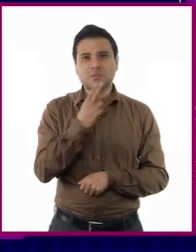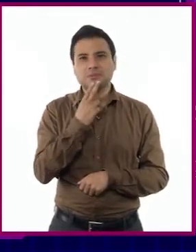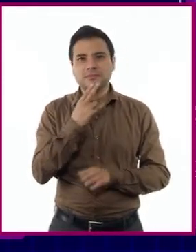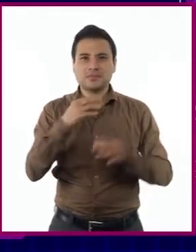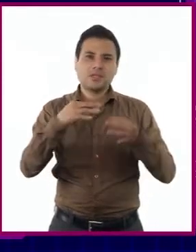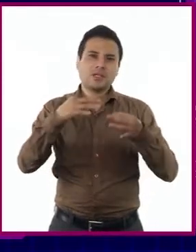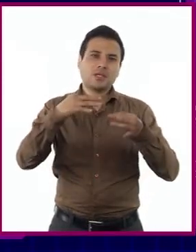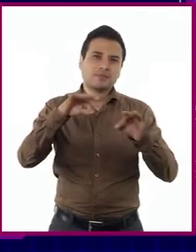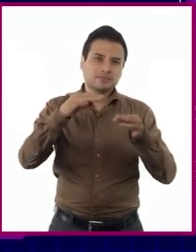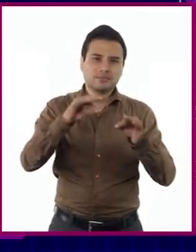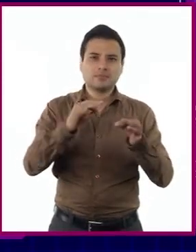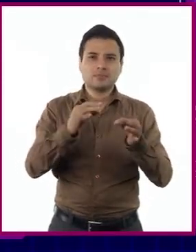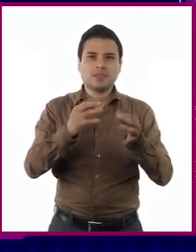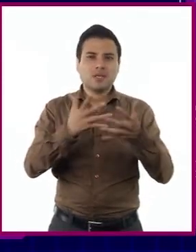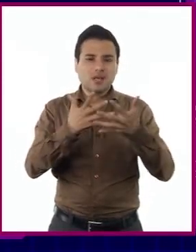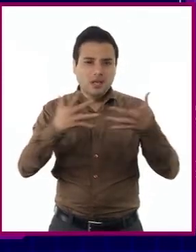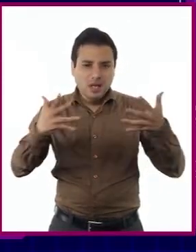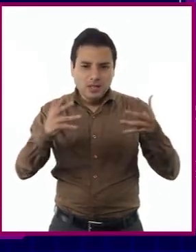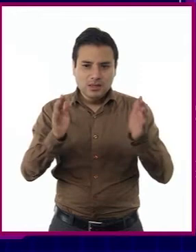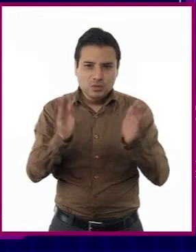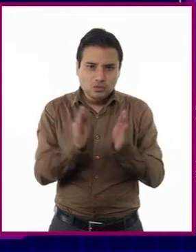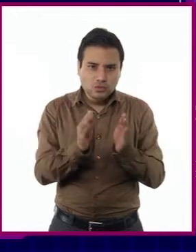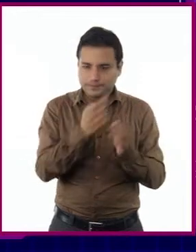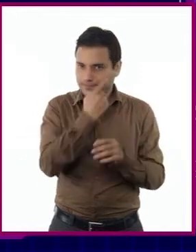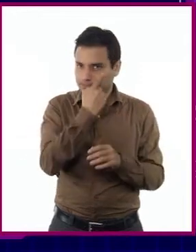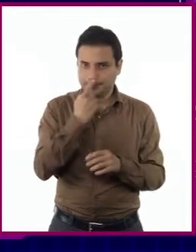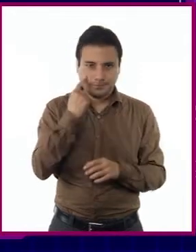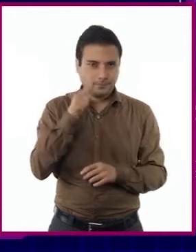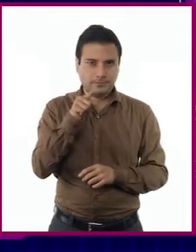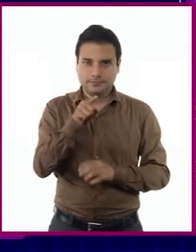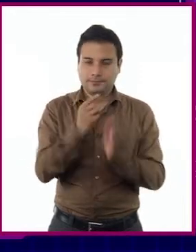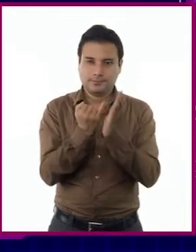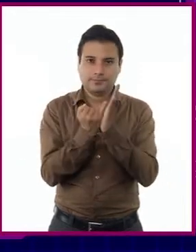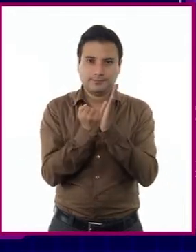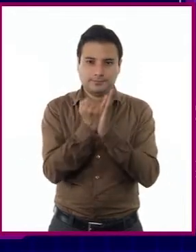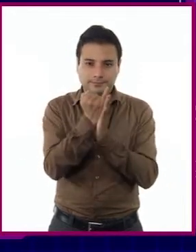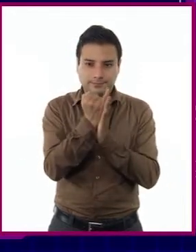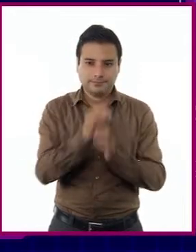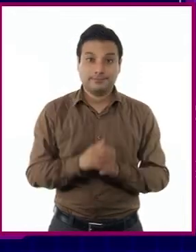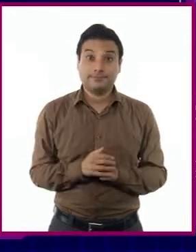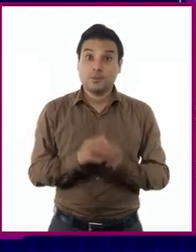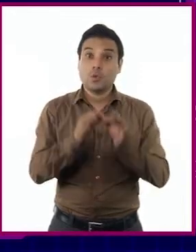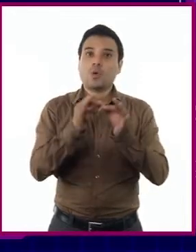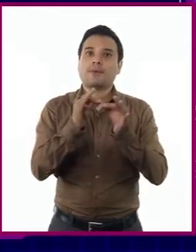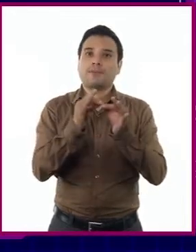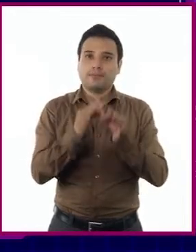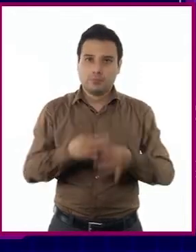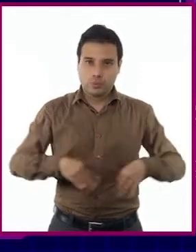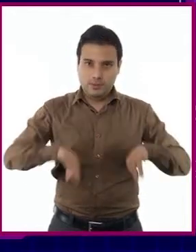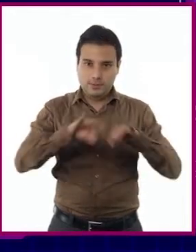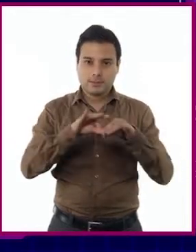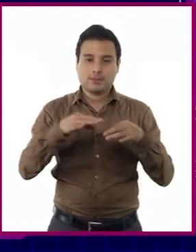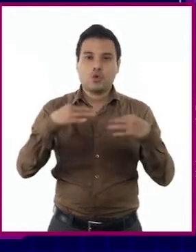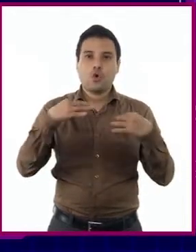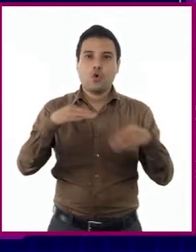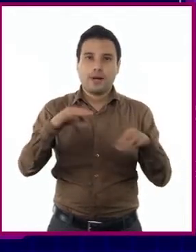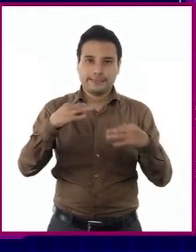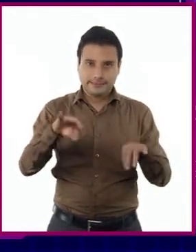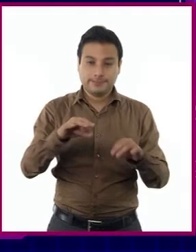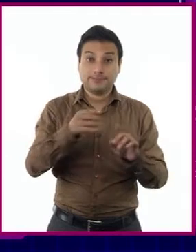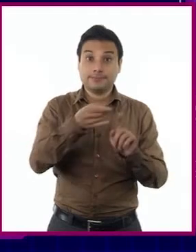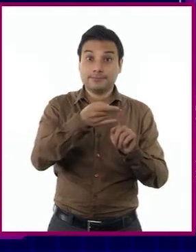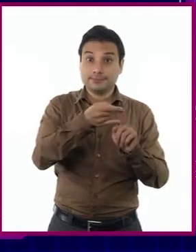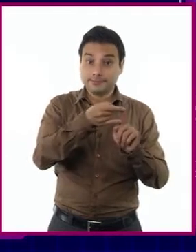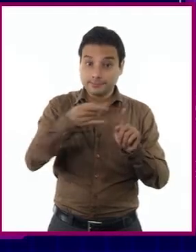del que se indica en el problema aunque es importante que esas dos hojas sean rectangulares e iguales